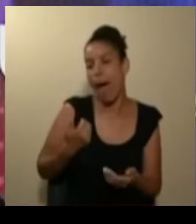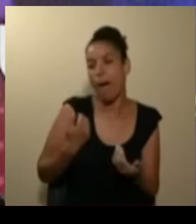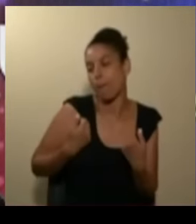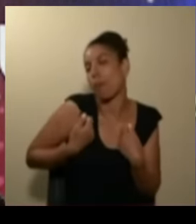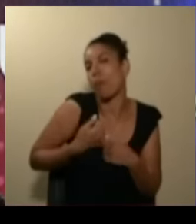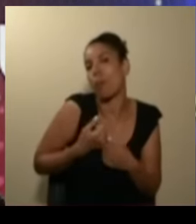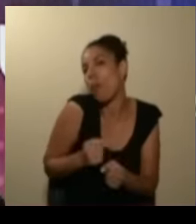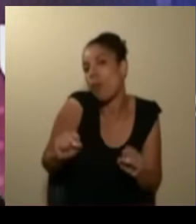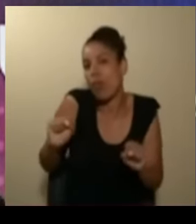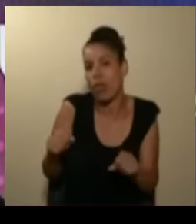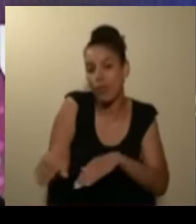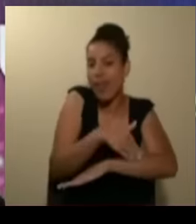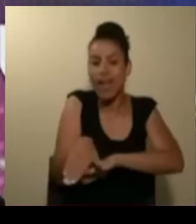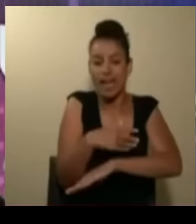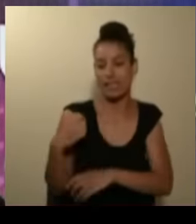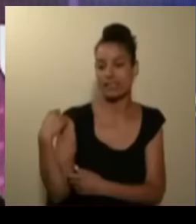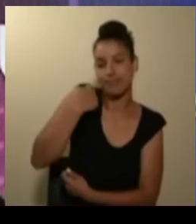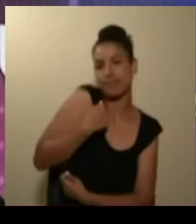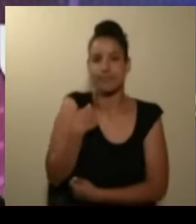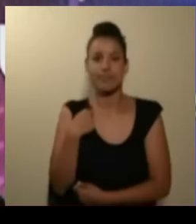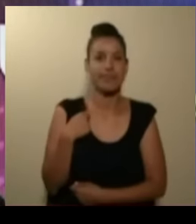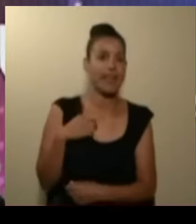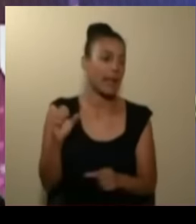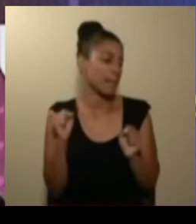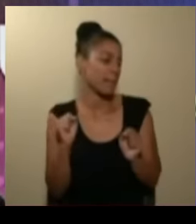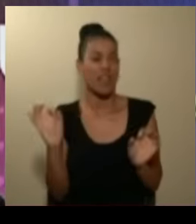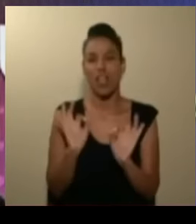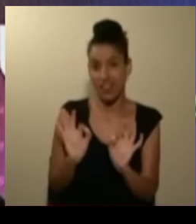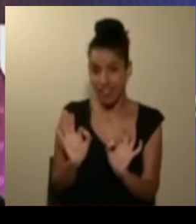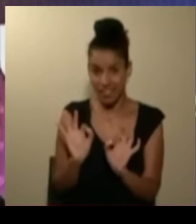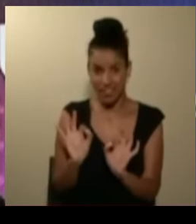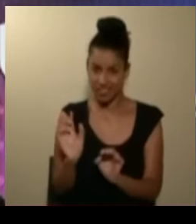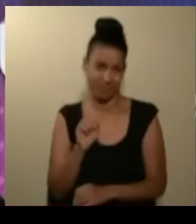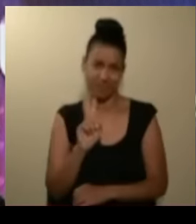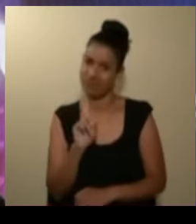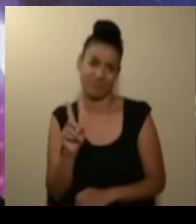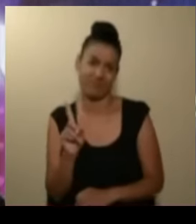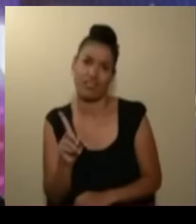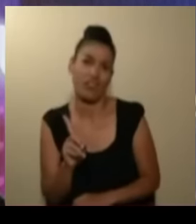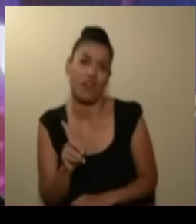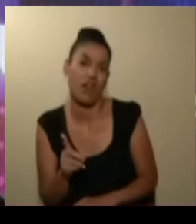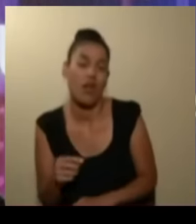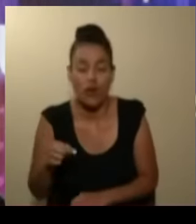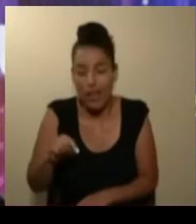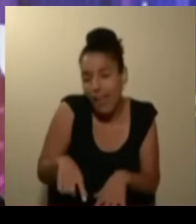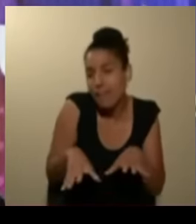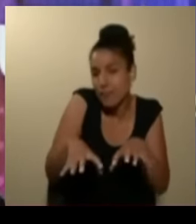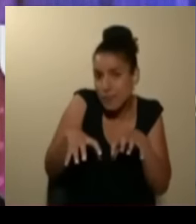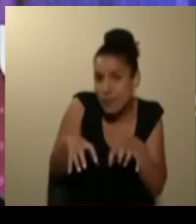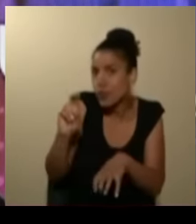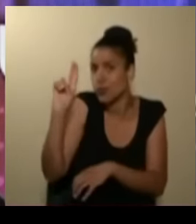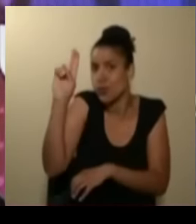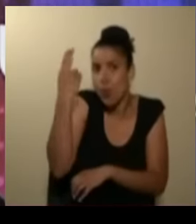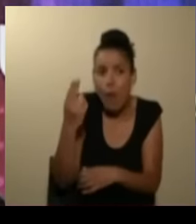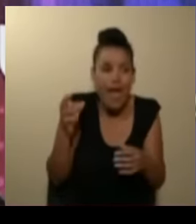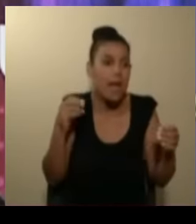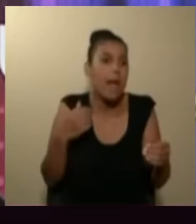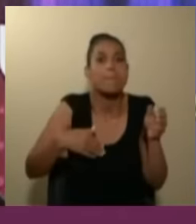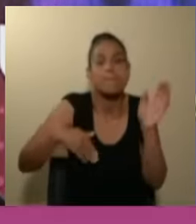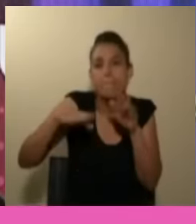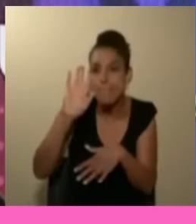miedo. No nos parece que esa visión triunfalista sea un buen consejero. No vivimos en un país mucho más seguro ni menos